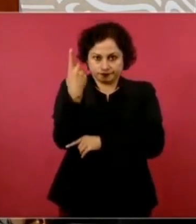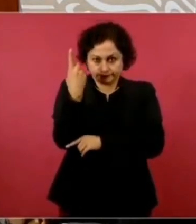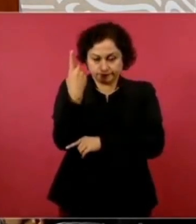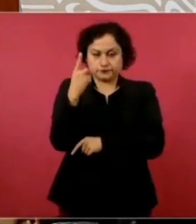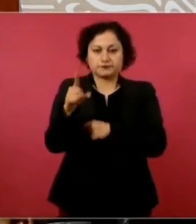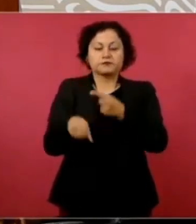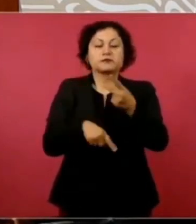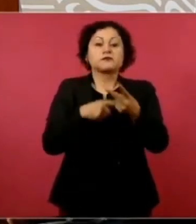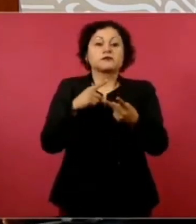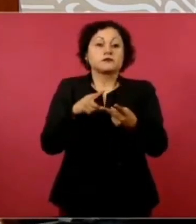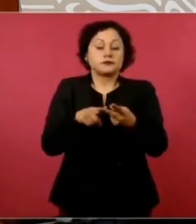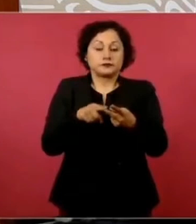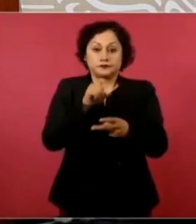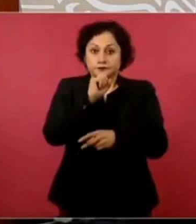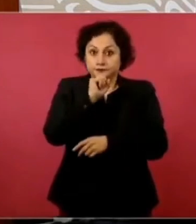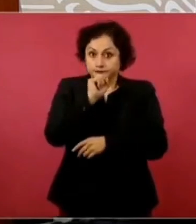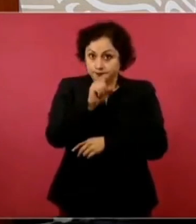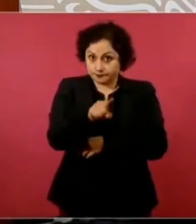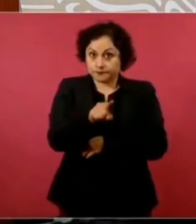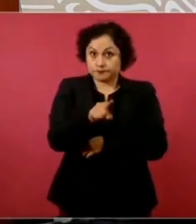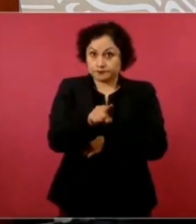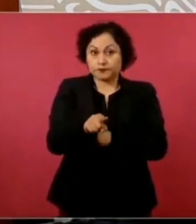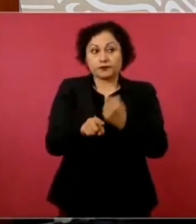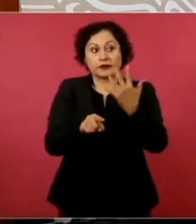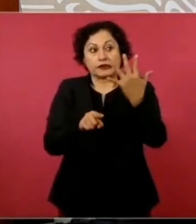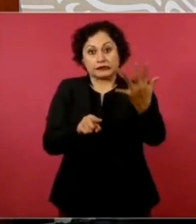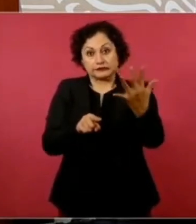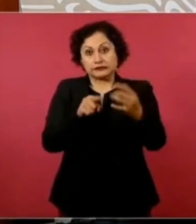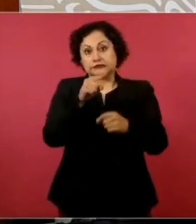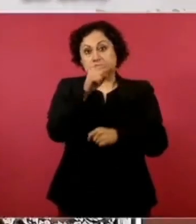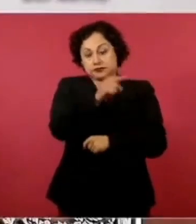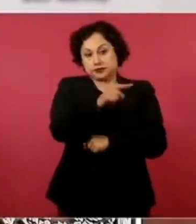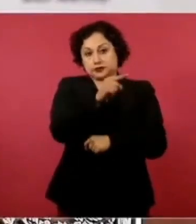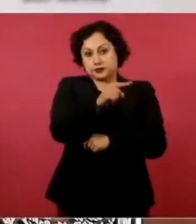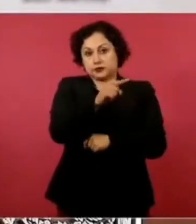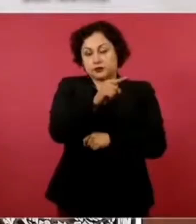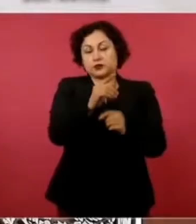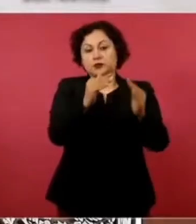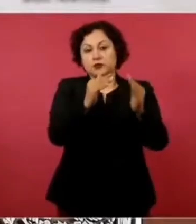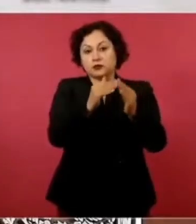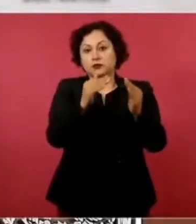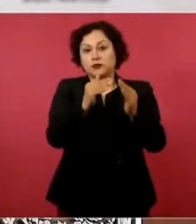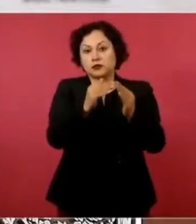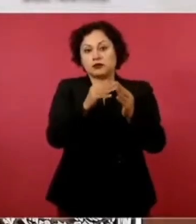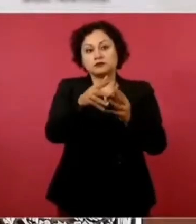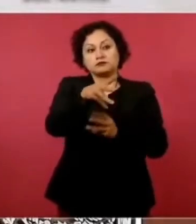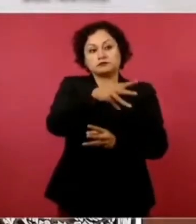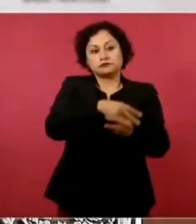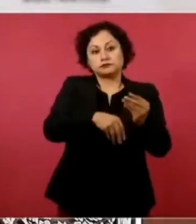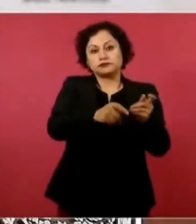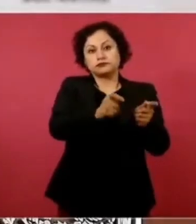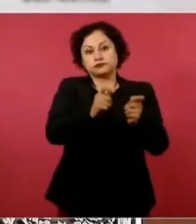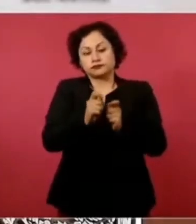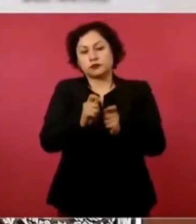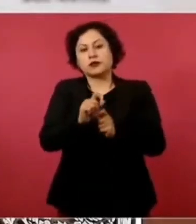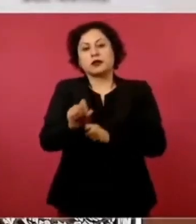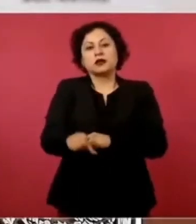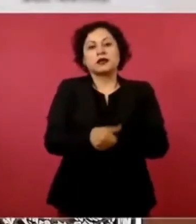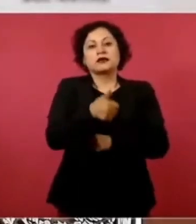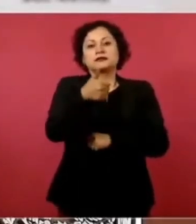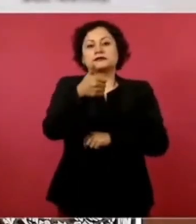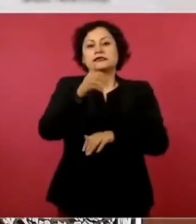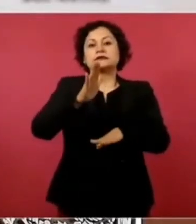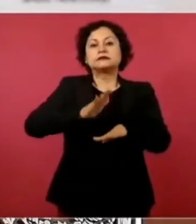Luego, 5 fueron objeto de la recuperación y 6 más siguen aseguradas. Ahora,